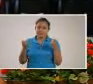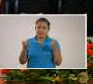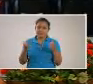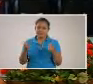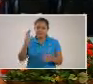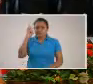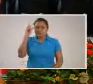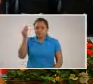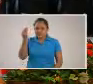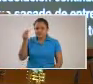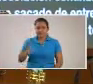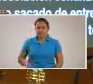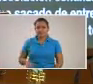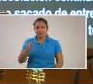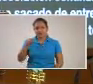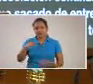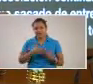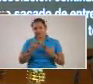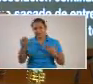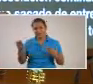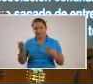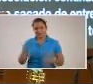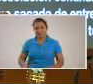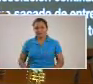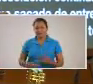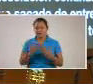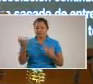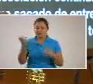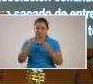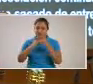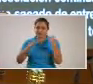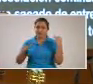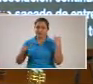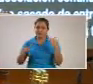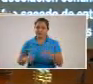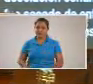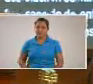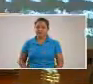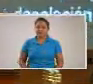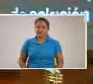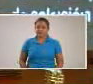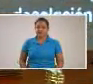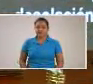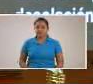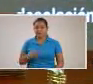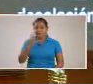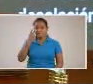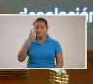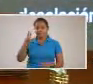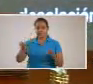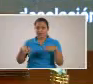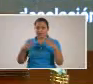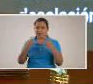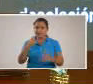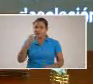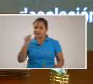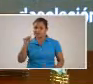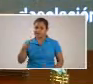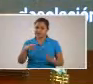qué? Bah, pues aquí le va, y yo con esto voy terminando. Si mis hermanos de alabanza se pueden venir, por favor, mire cómo dice este